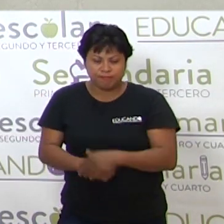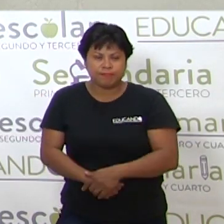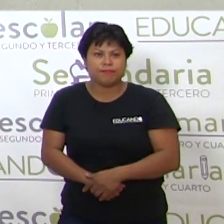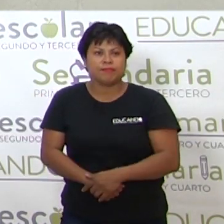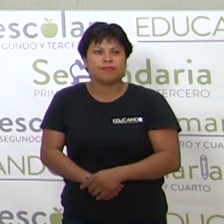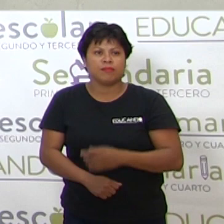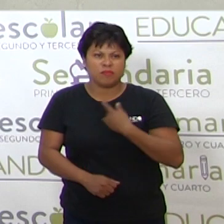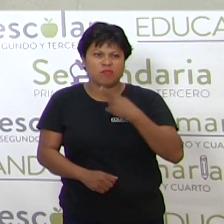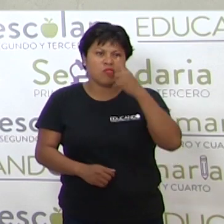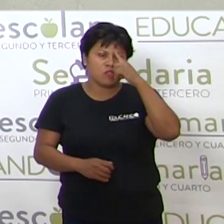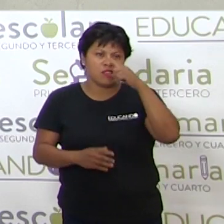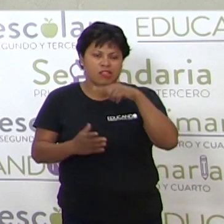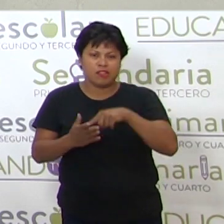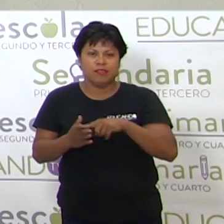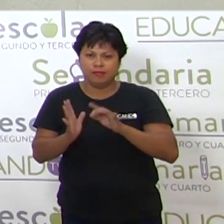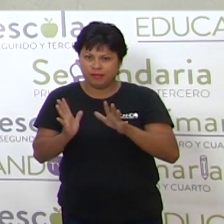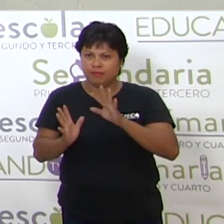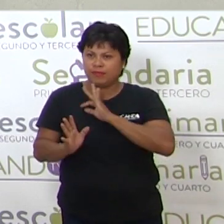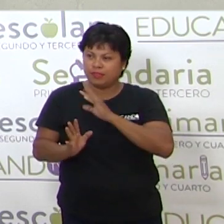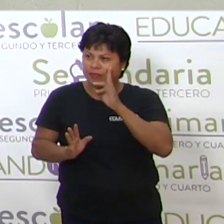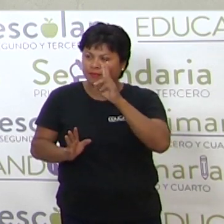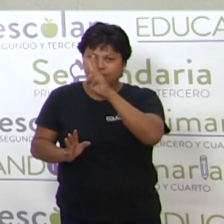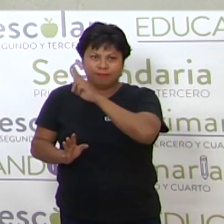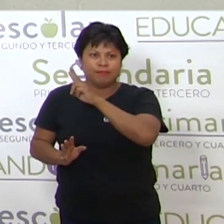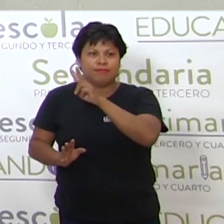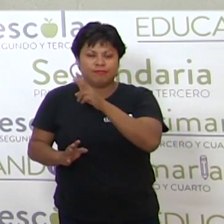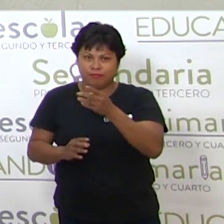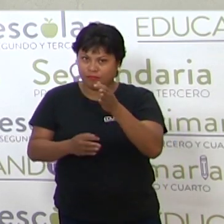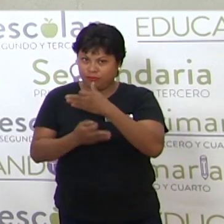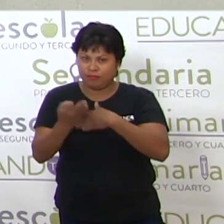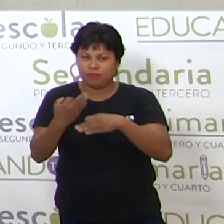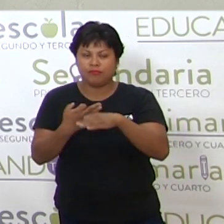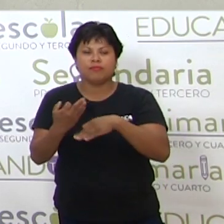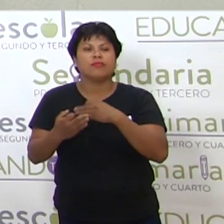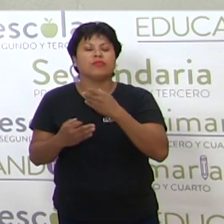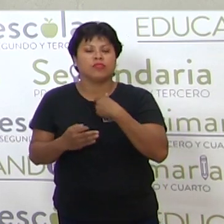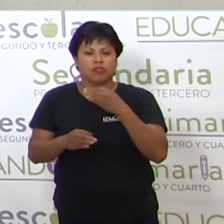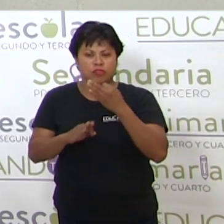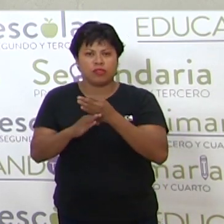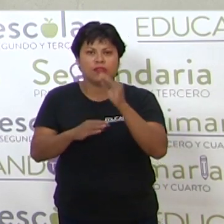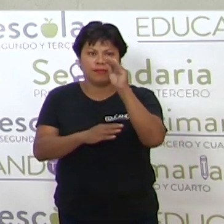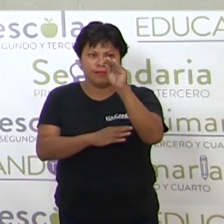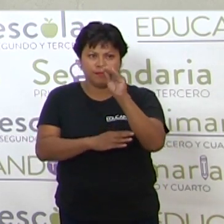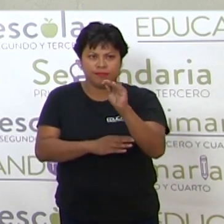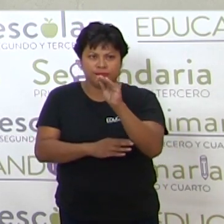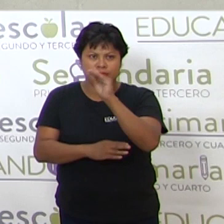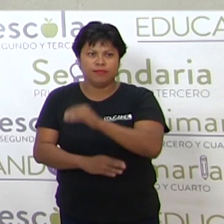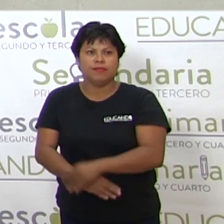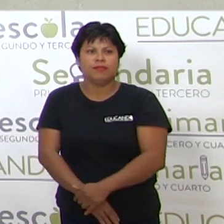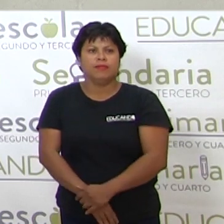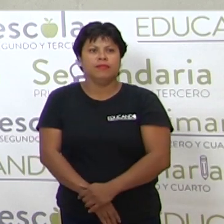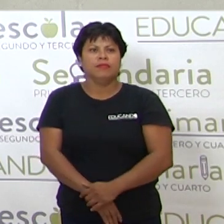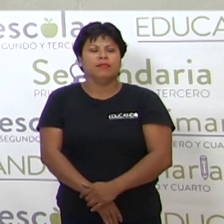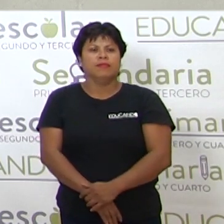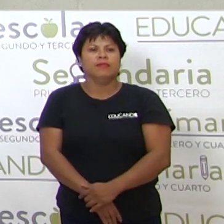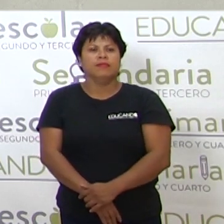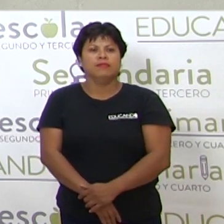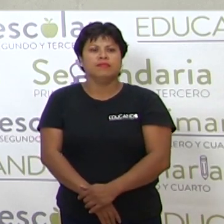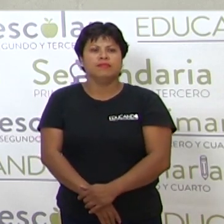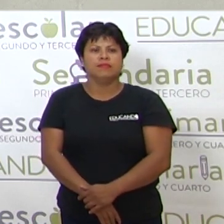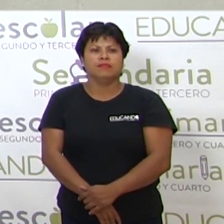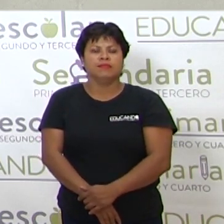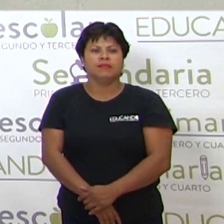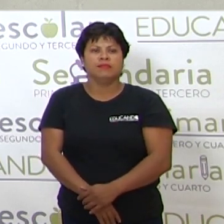creo que ya los puedes ver casi todos verdad voy a colocar una más en la parte de hasta abajo